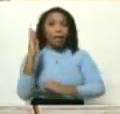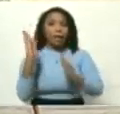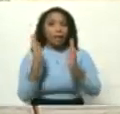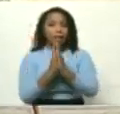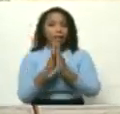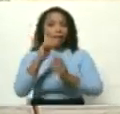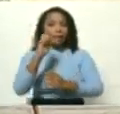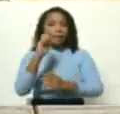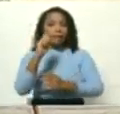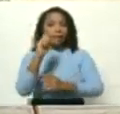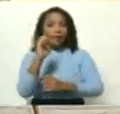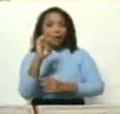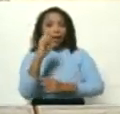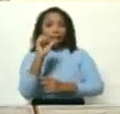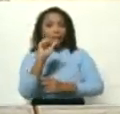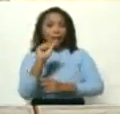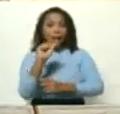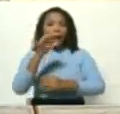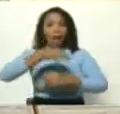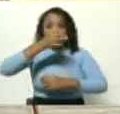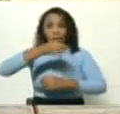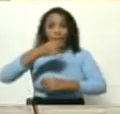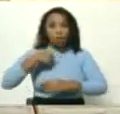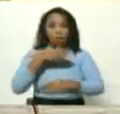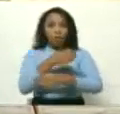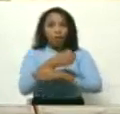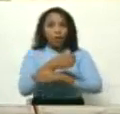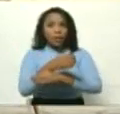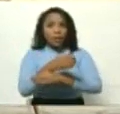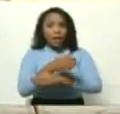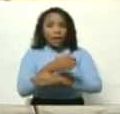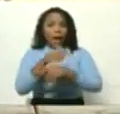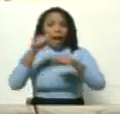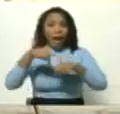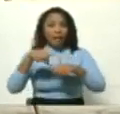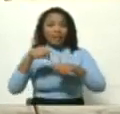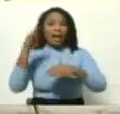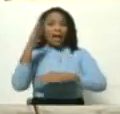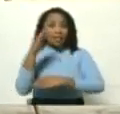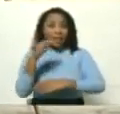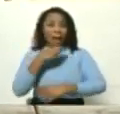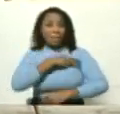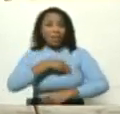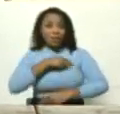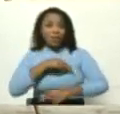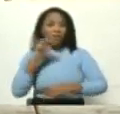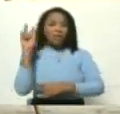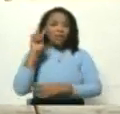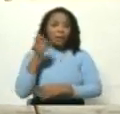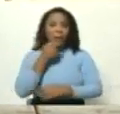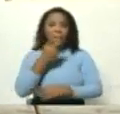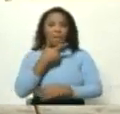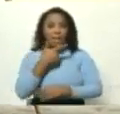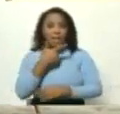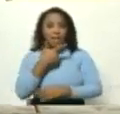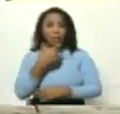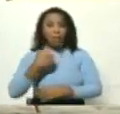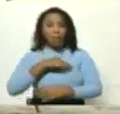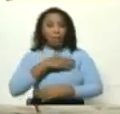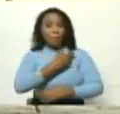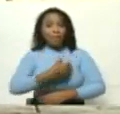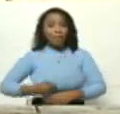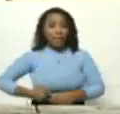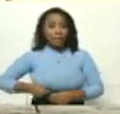en la tarde. Mira esta iglesia Santa Teresa con la misión Venezuela Bella. Nuestro presidente dio